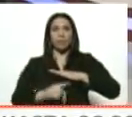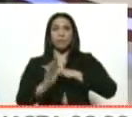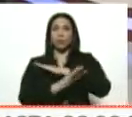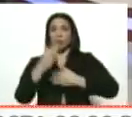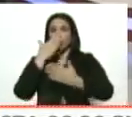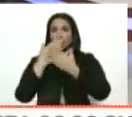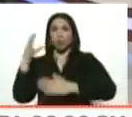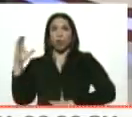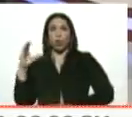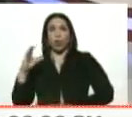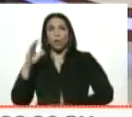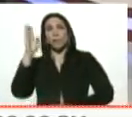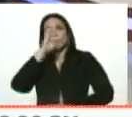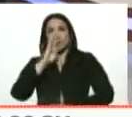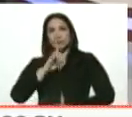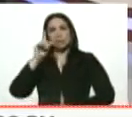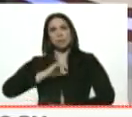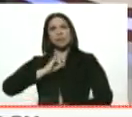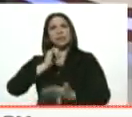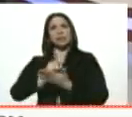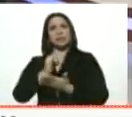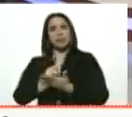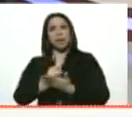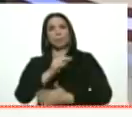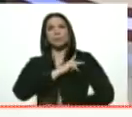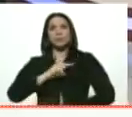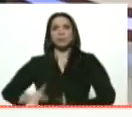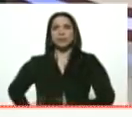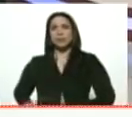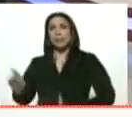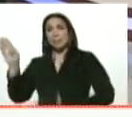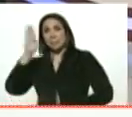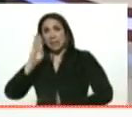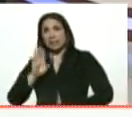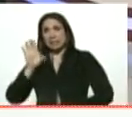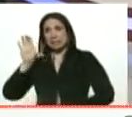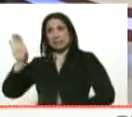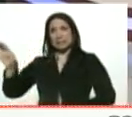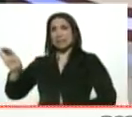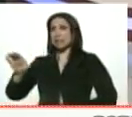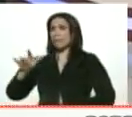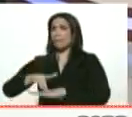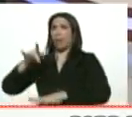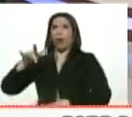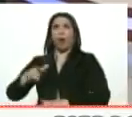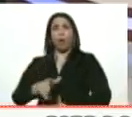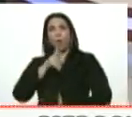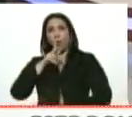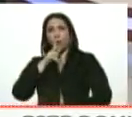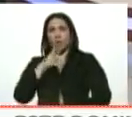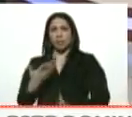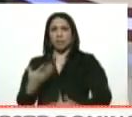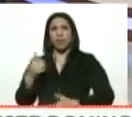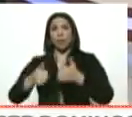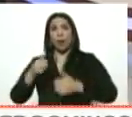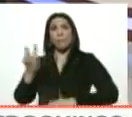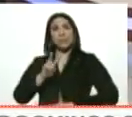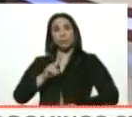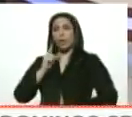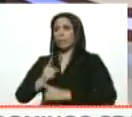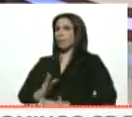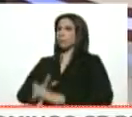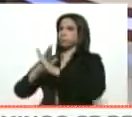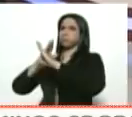Ha identificado la vicepresidenta de Brasil como uno de los principales focos, vectores activos en cono suramericano, por lo cual Venezuela tiene que hacer un